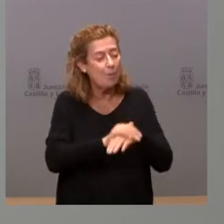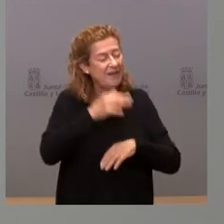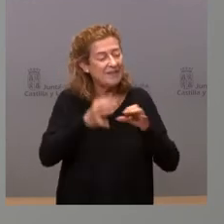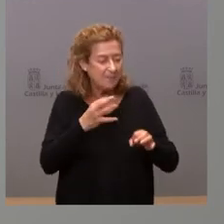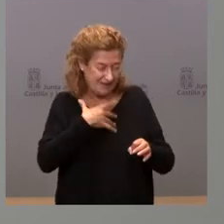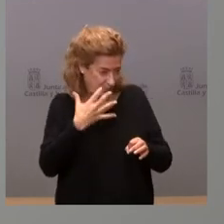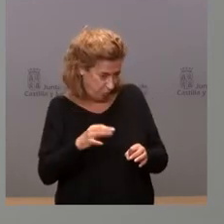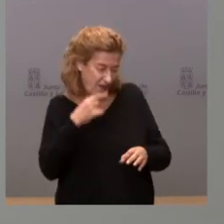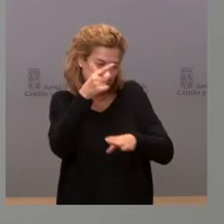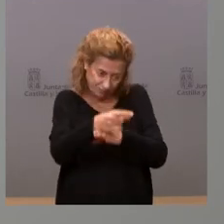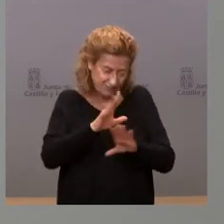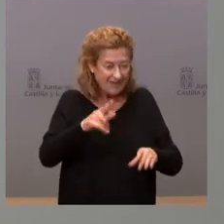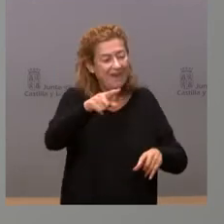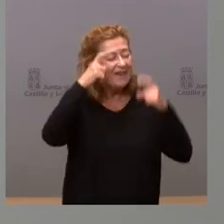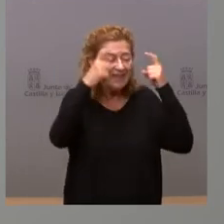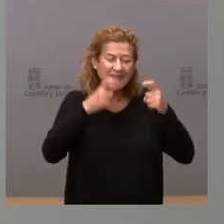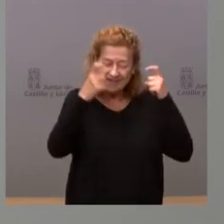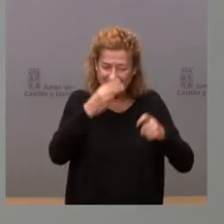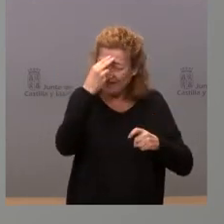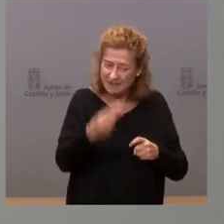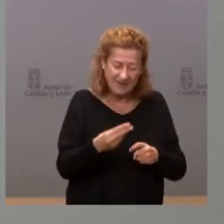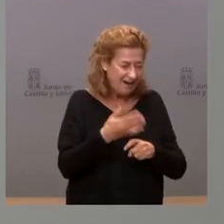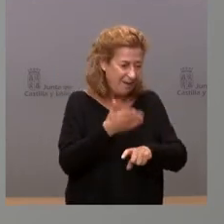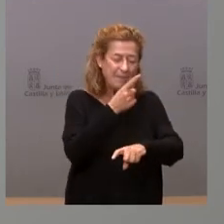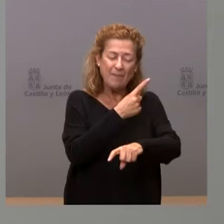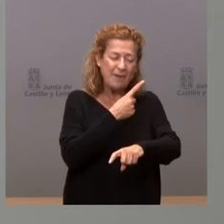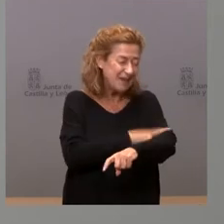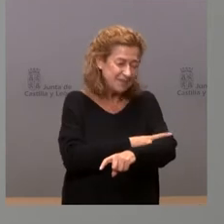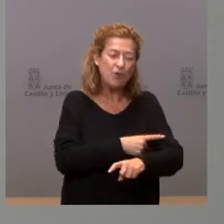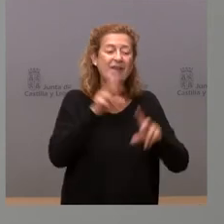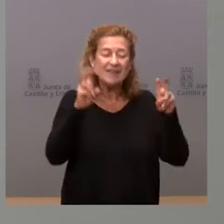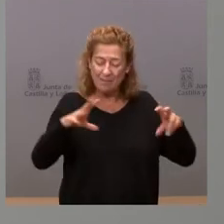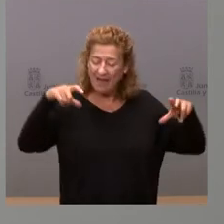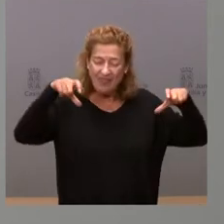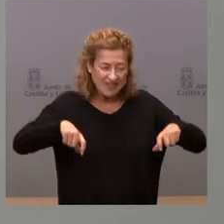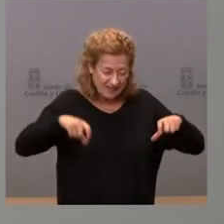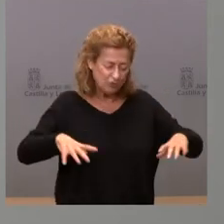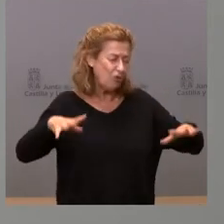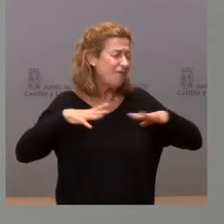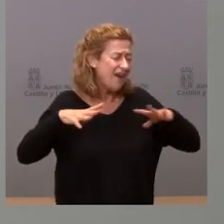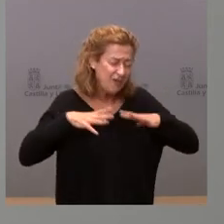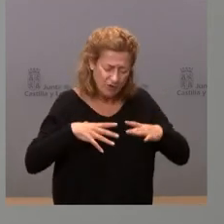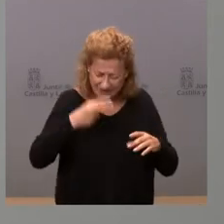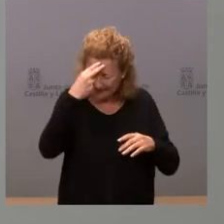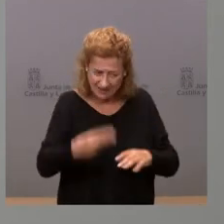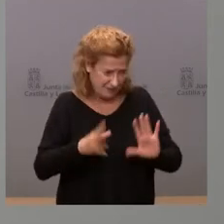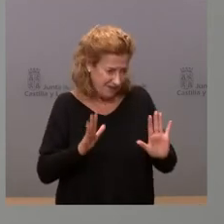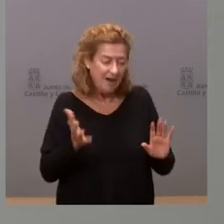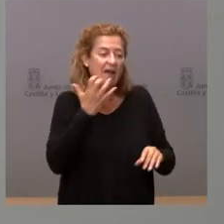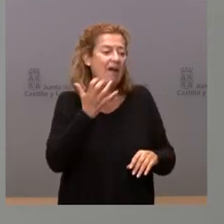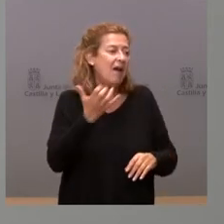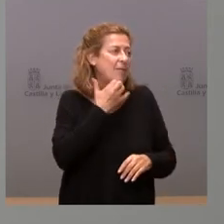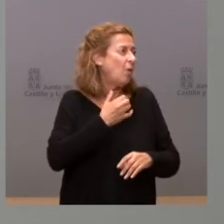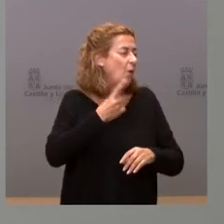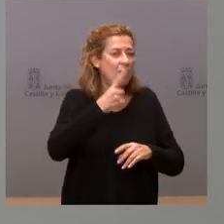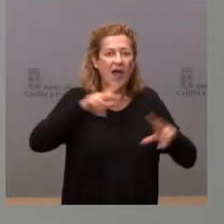y es que intenten respetar al máximo el tema de descansos y vacaciones siempre que no exista un grave grave deterioro de la